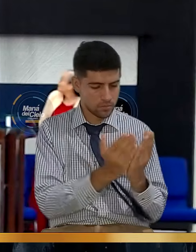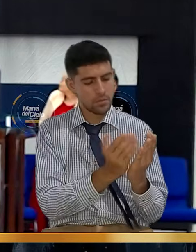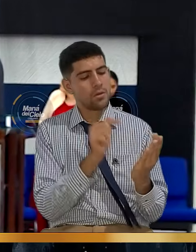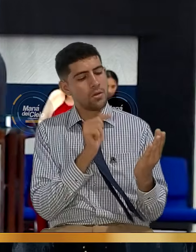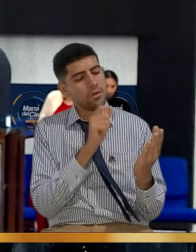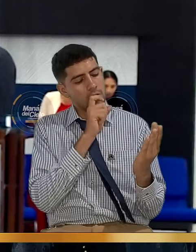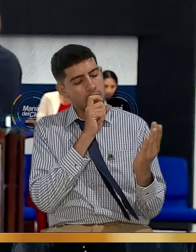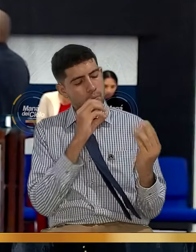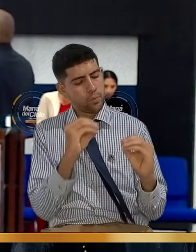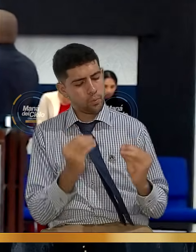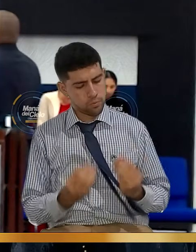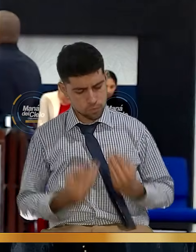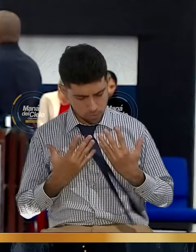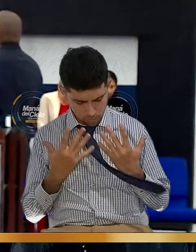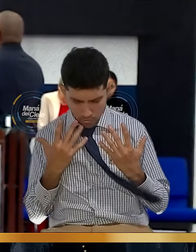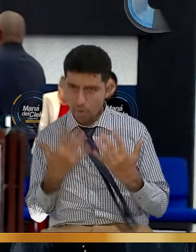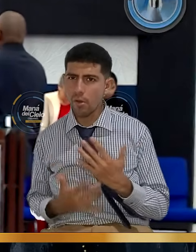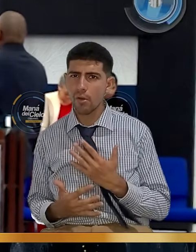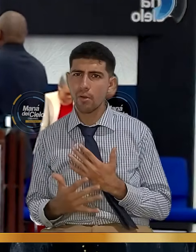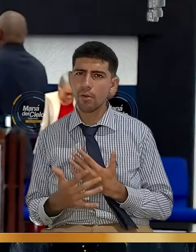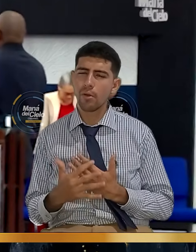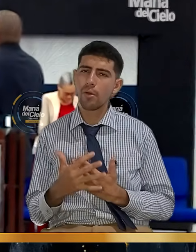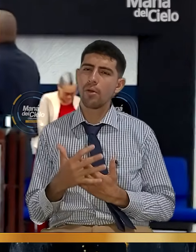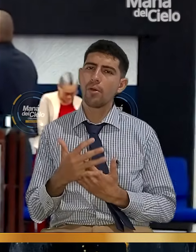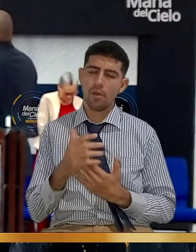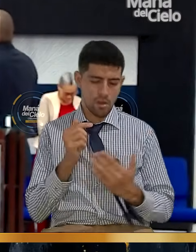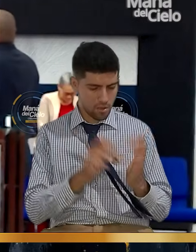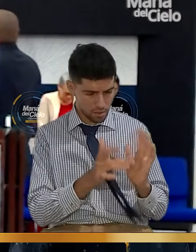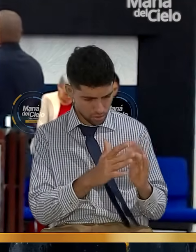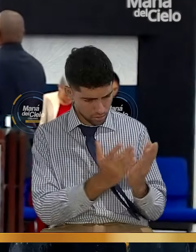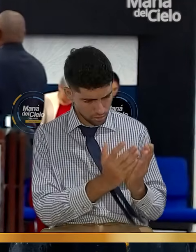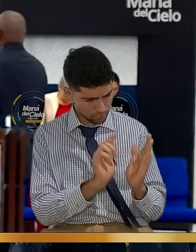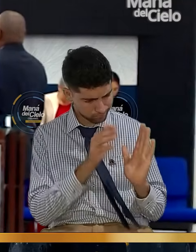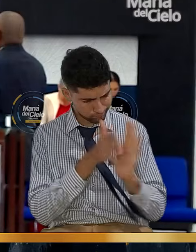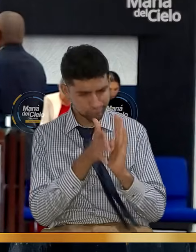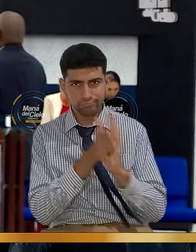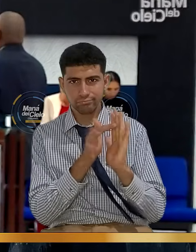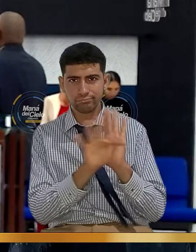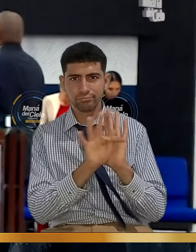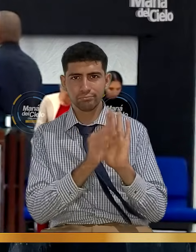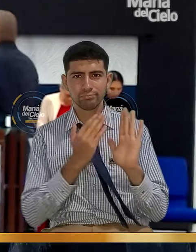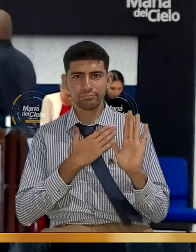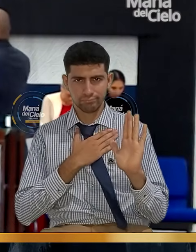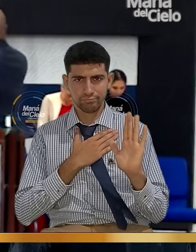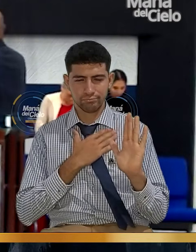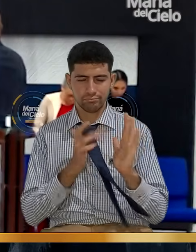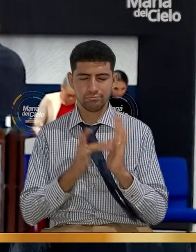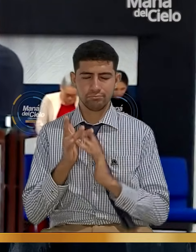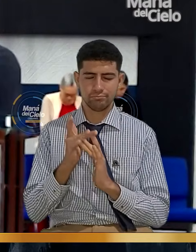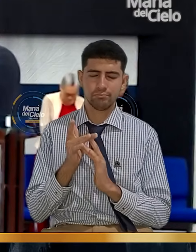ya. Escudriñad las escrituras, porque a vosotros os parece que en ellas tenéis la vida eterna, y